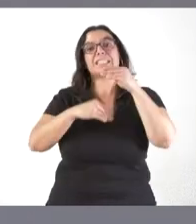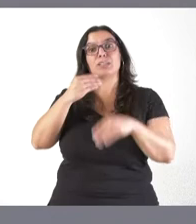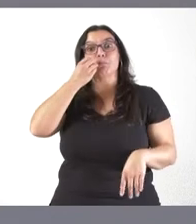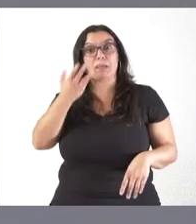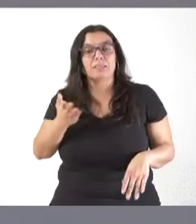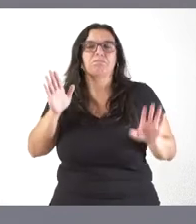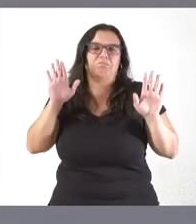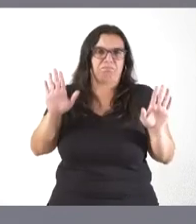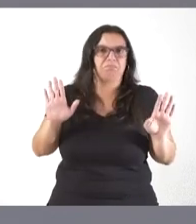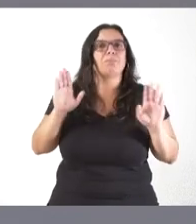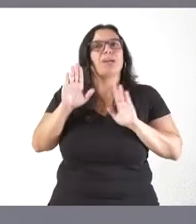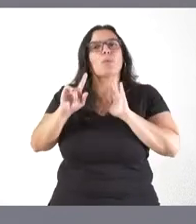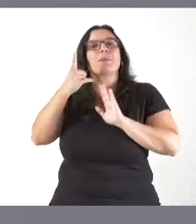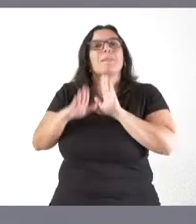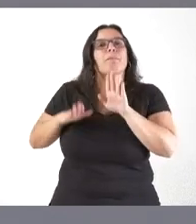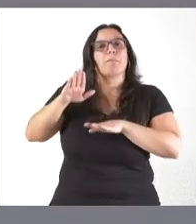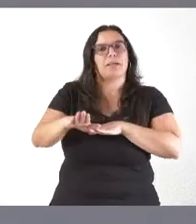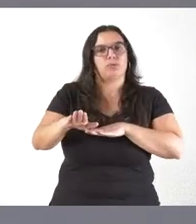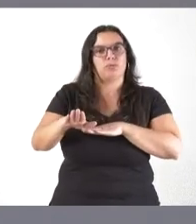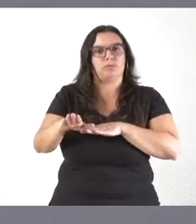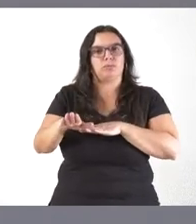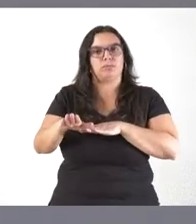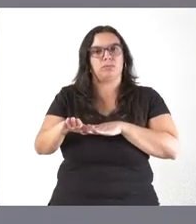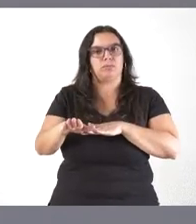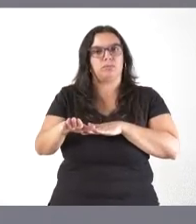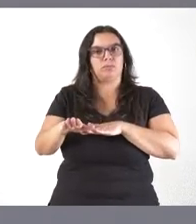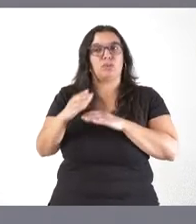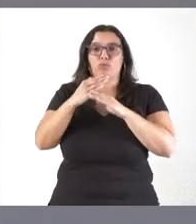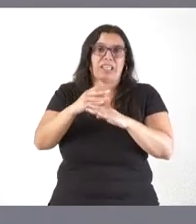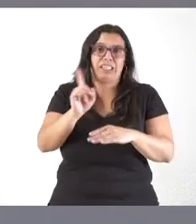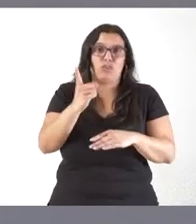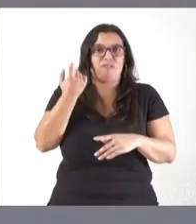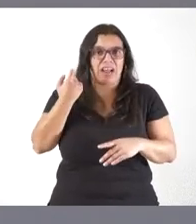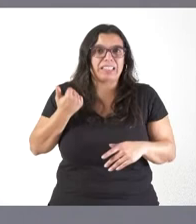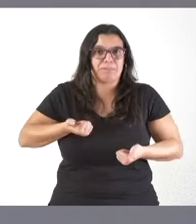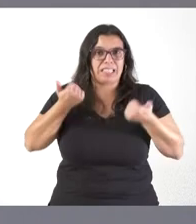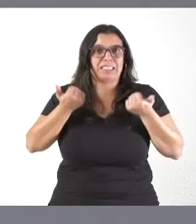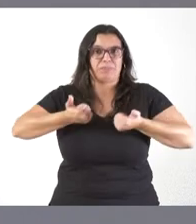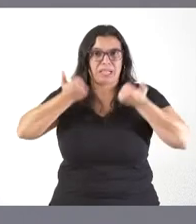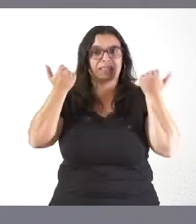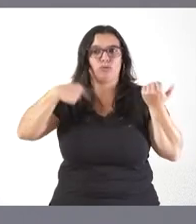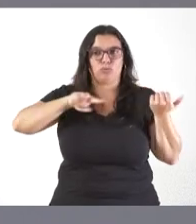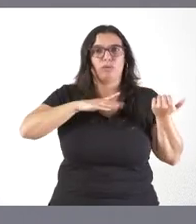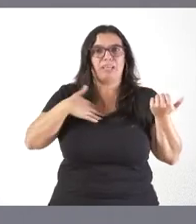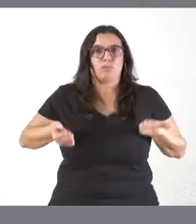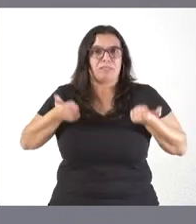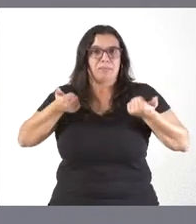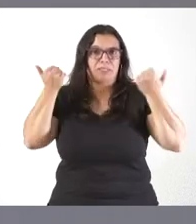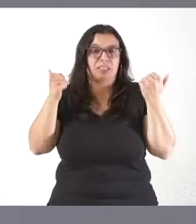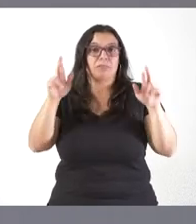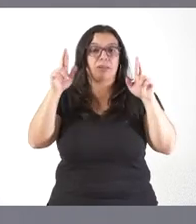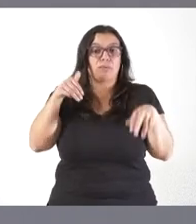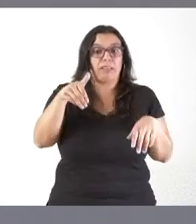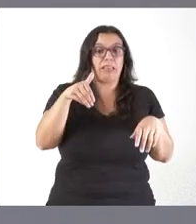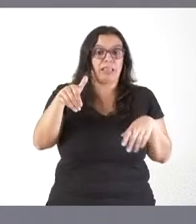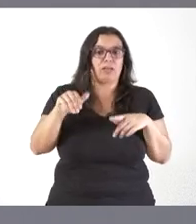paso es un primer paso pero es un primer paso insuficiente porque nosotros queremos ir a más y esperemos que en el futuro